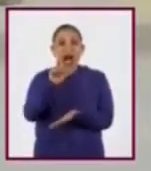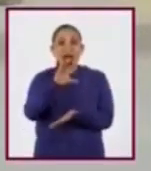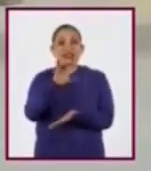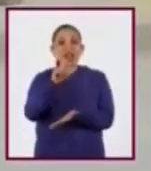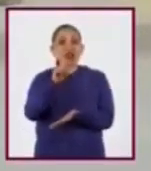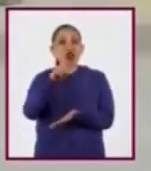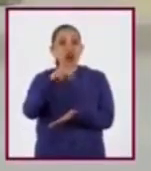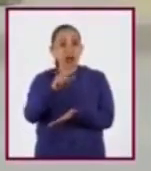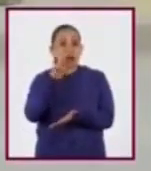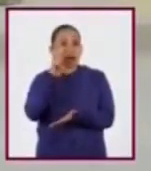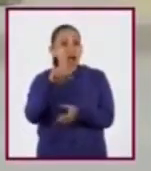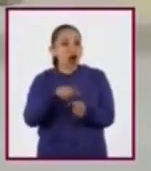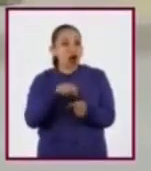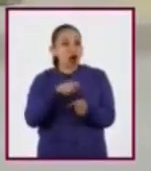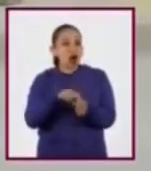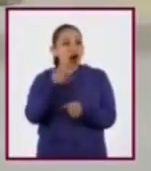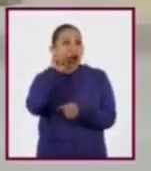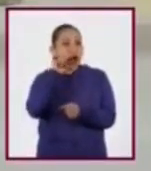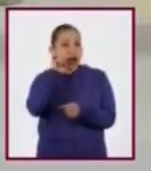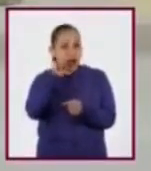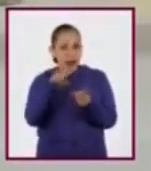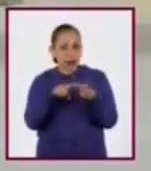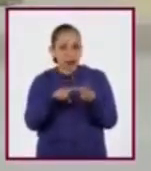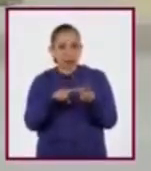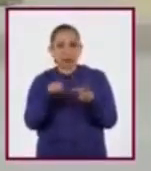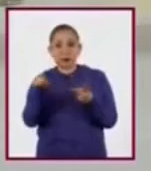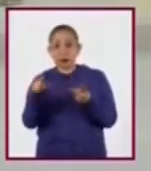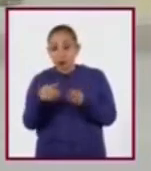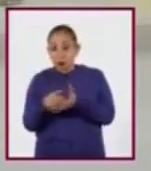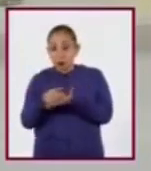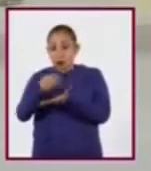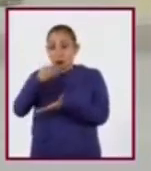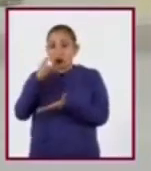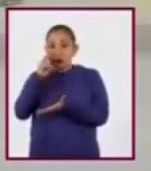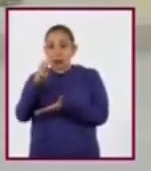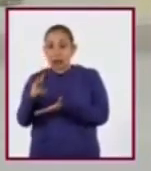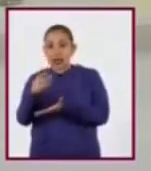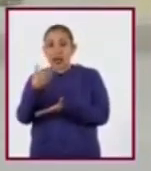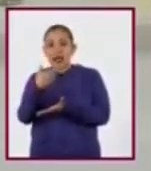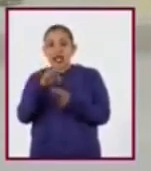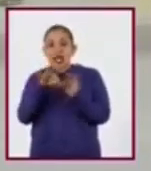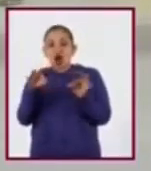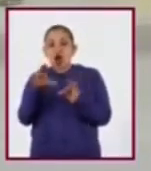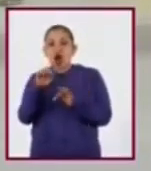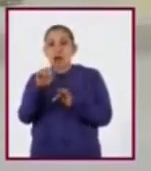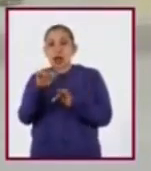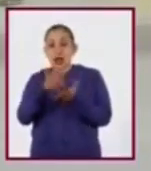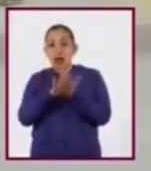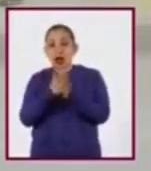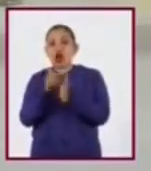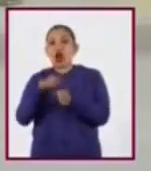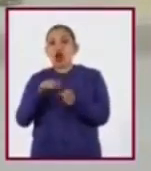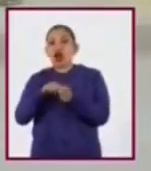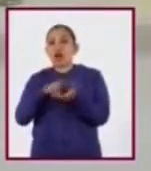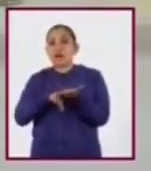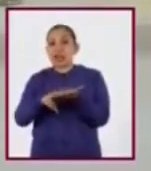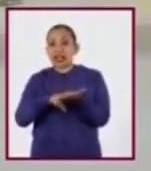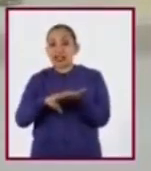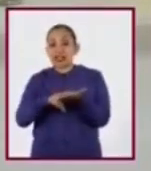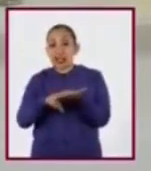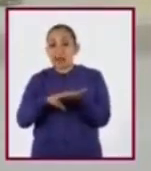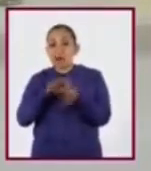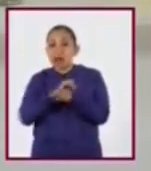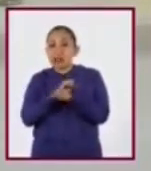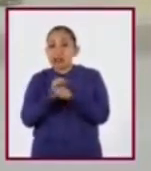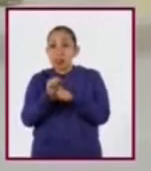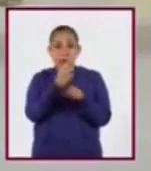se tornó de un color anaranjado. El recipiente que colocamos el hilo de cobre se tornó de un color verde más tenue